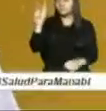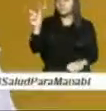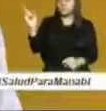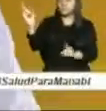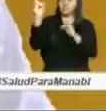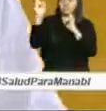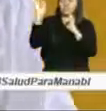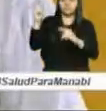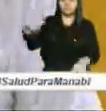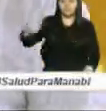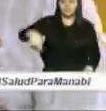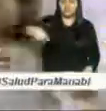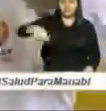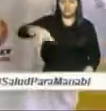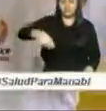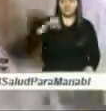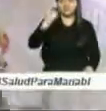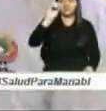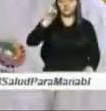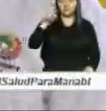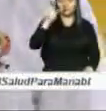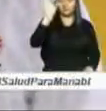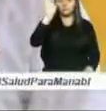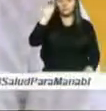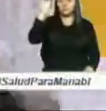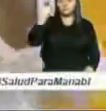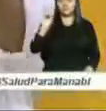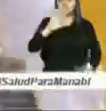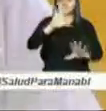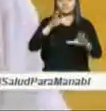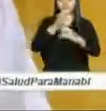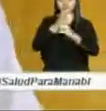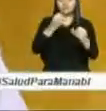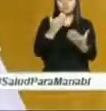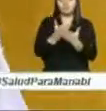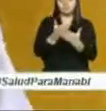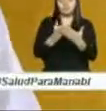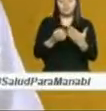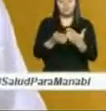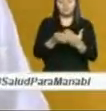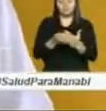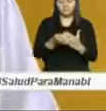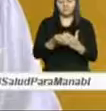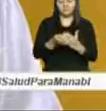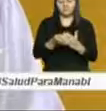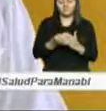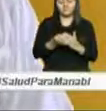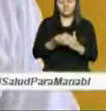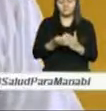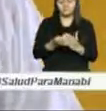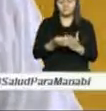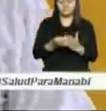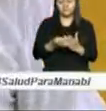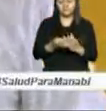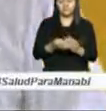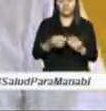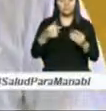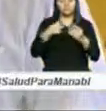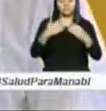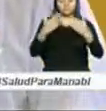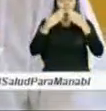de más de 1 millón de dólares, 0.9, y otros ajustes, sobre todo para los que más tenían. Le agradezco